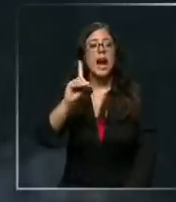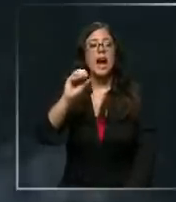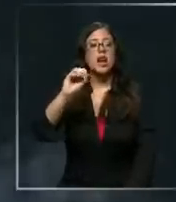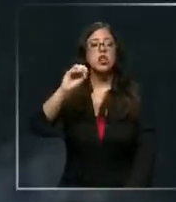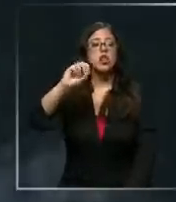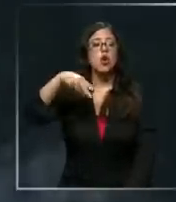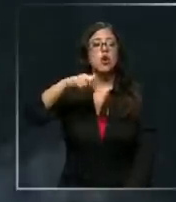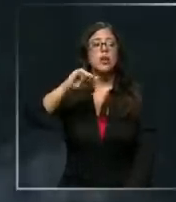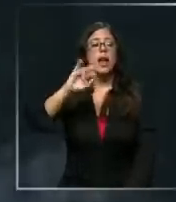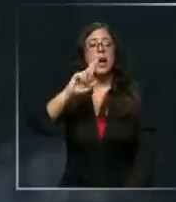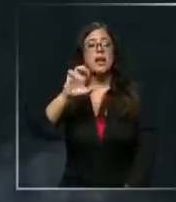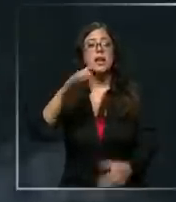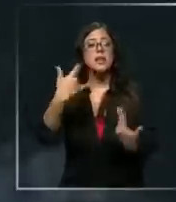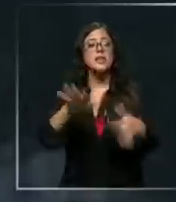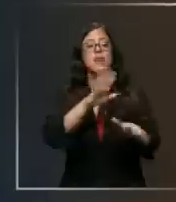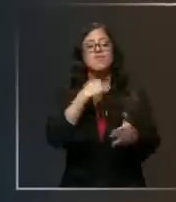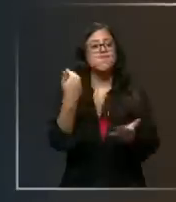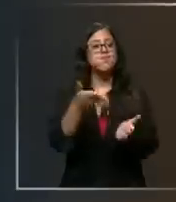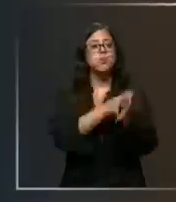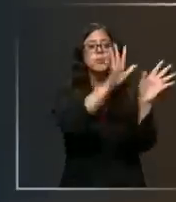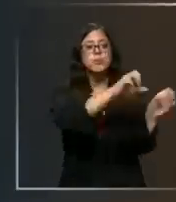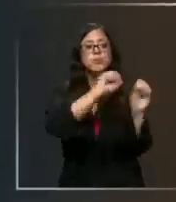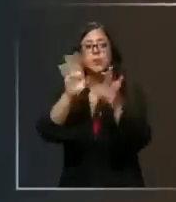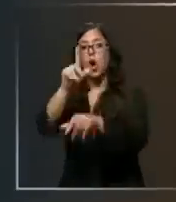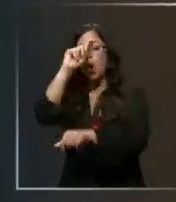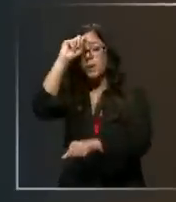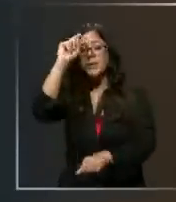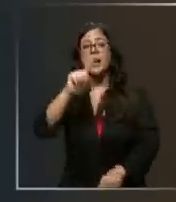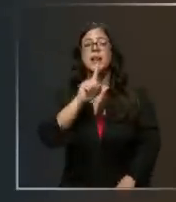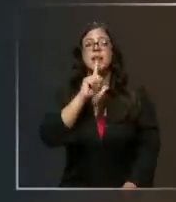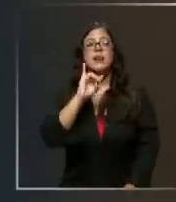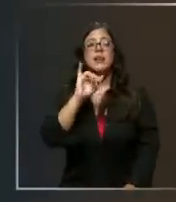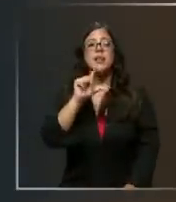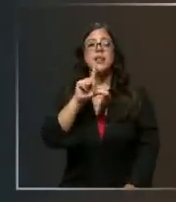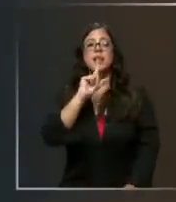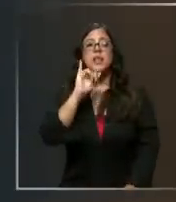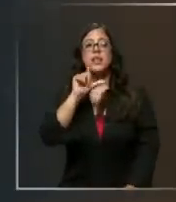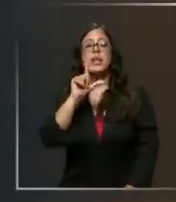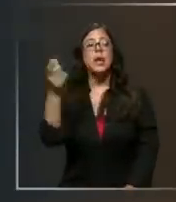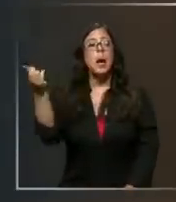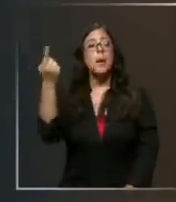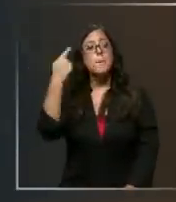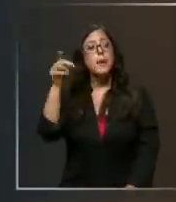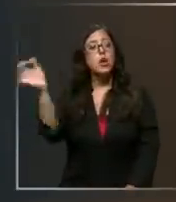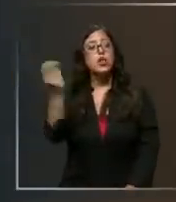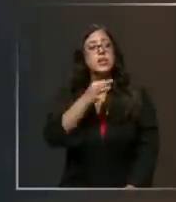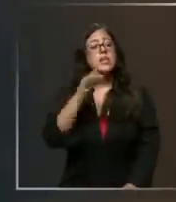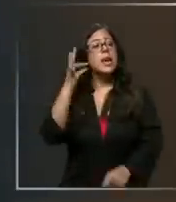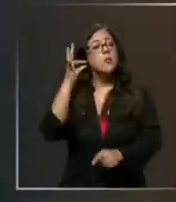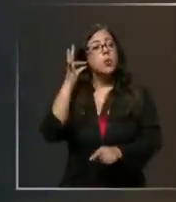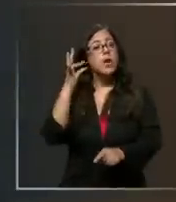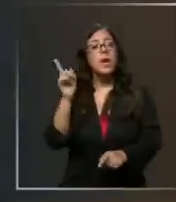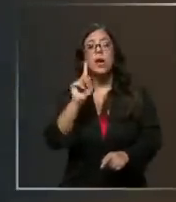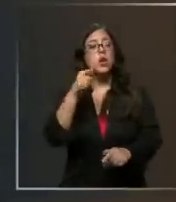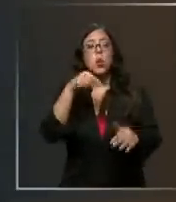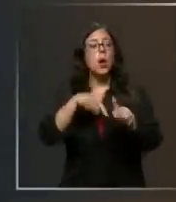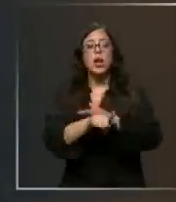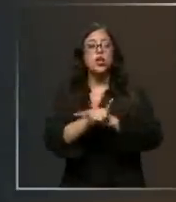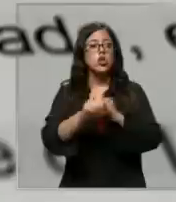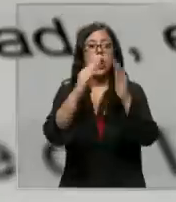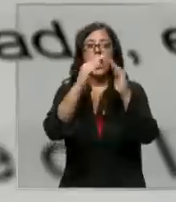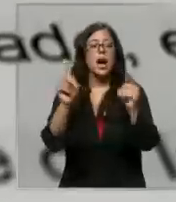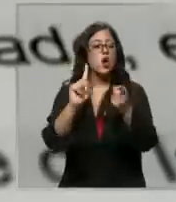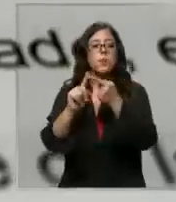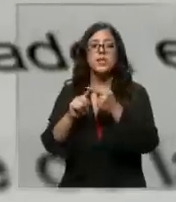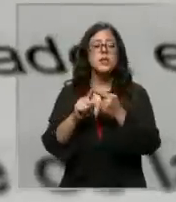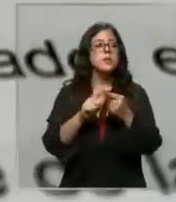ingresó sin signos vitales al hospital de tiltil pero su familia asegura que la joven No ingresó a la casa y que tampoco participó de